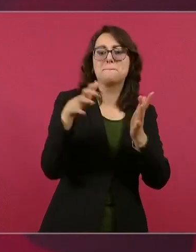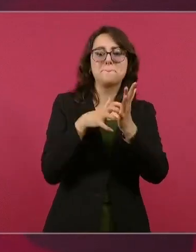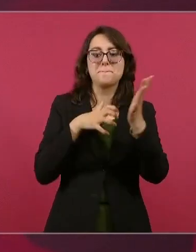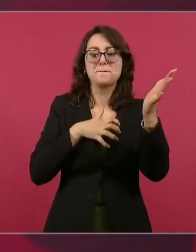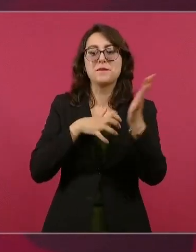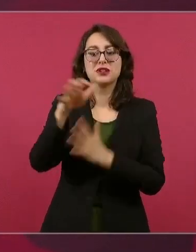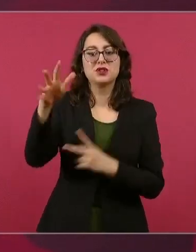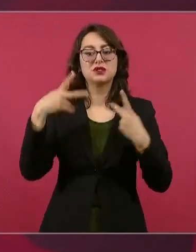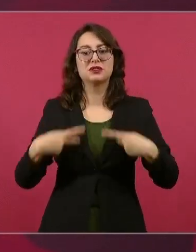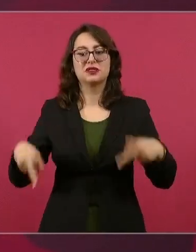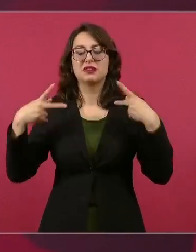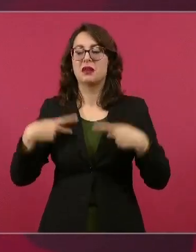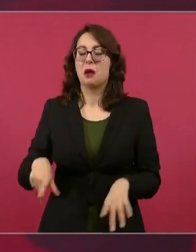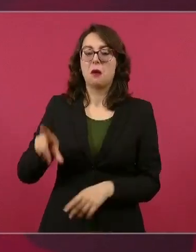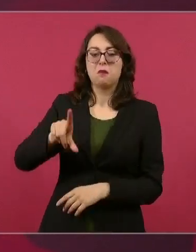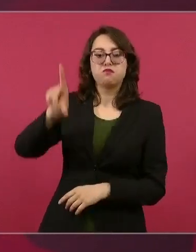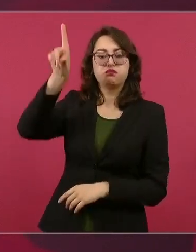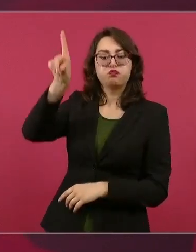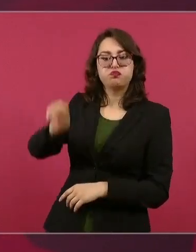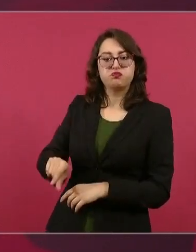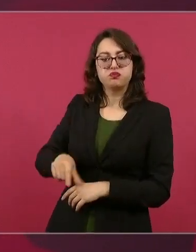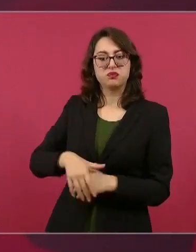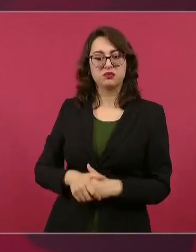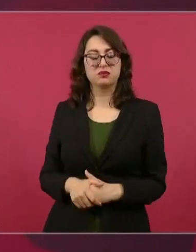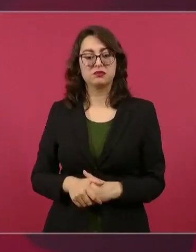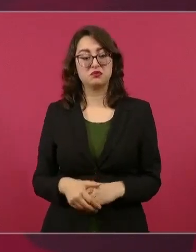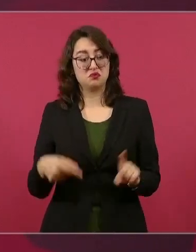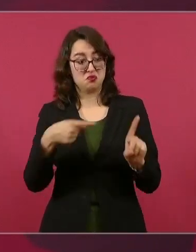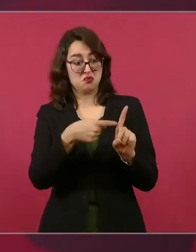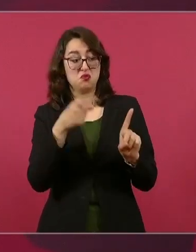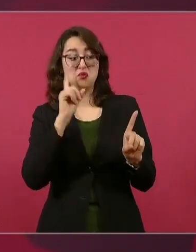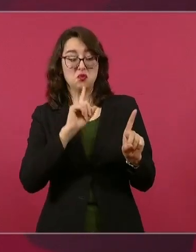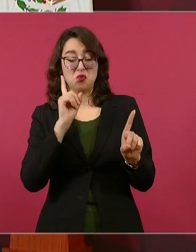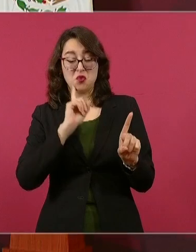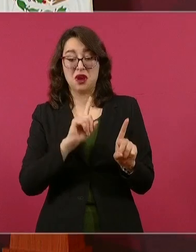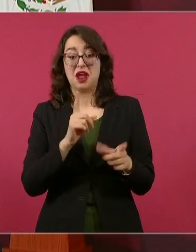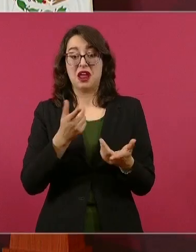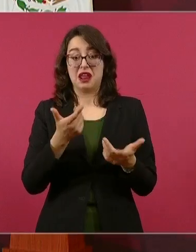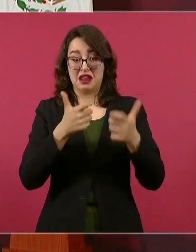es hasta un presunto delito.